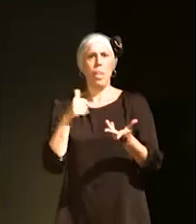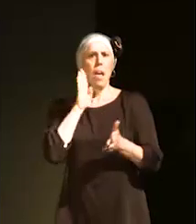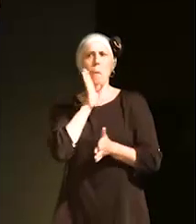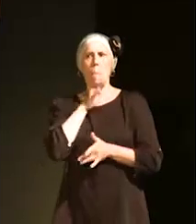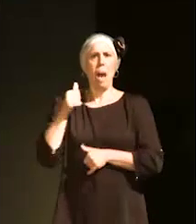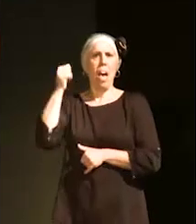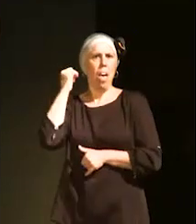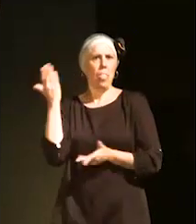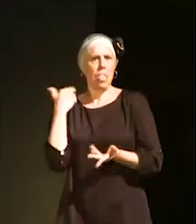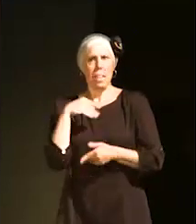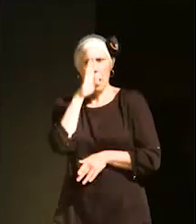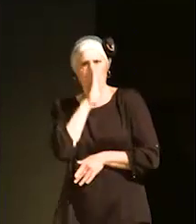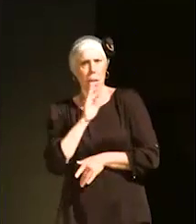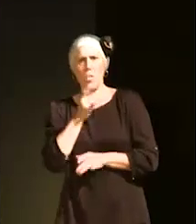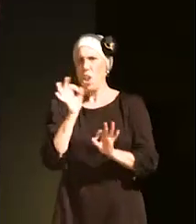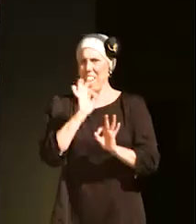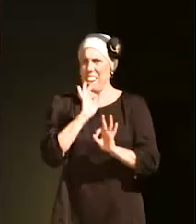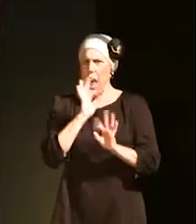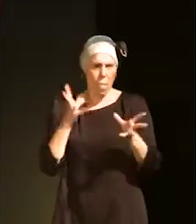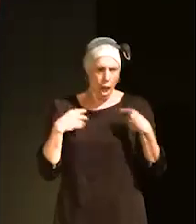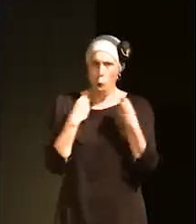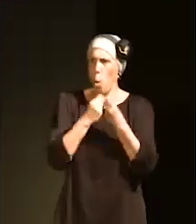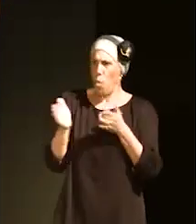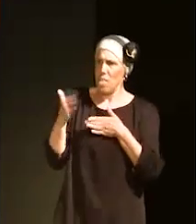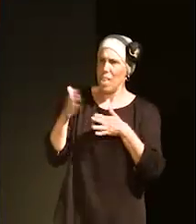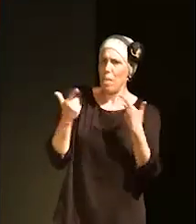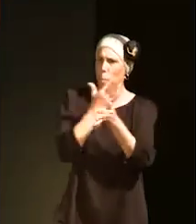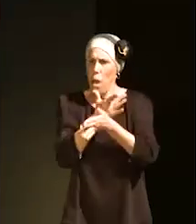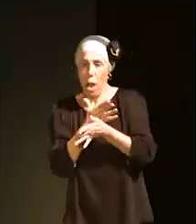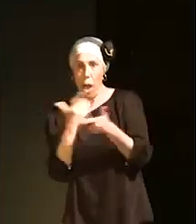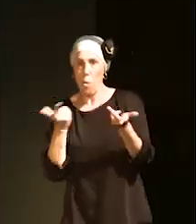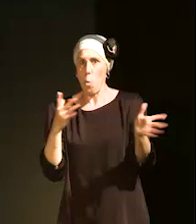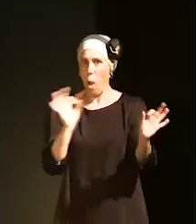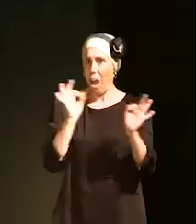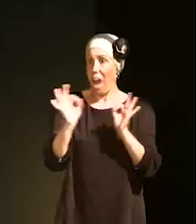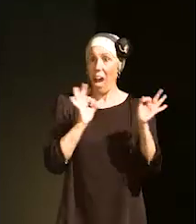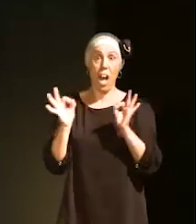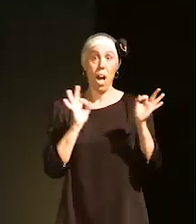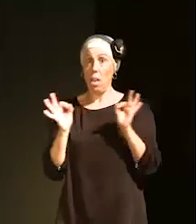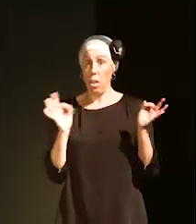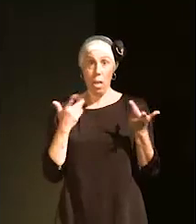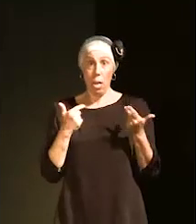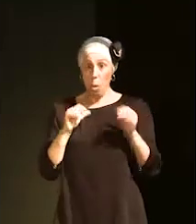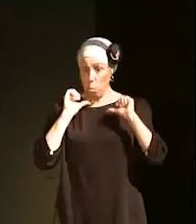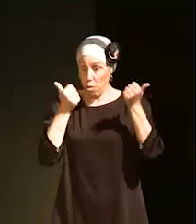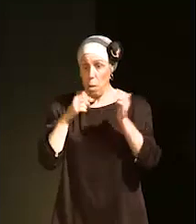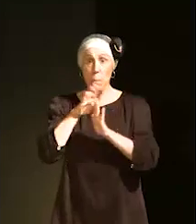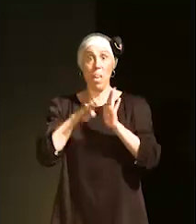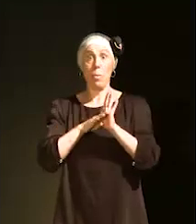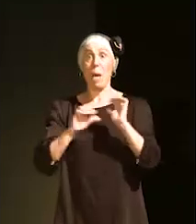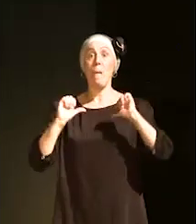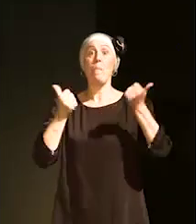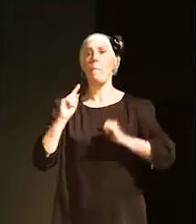entren vengan vamos a jugar vamos a actuar y fue así como ellos estuvieron desde el primer momento en el primer montaje que